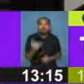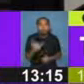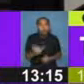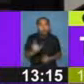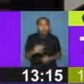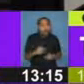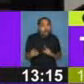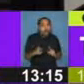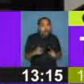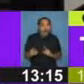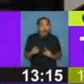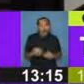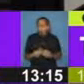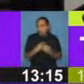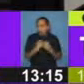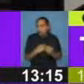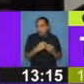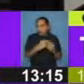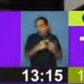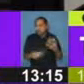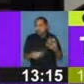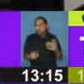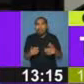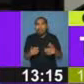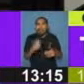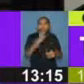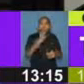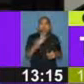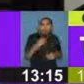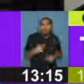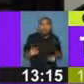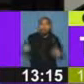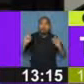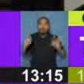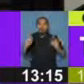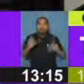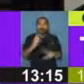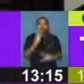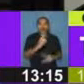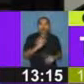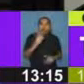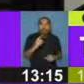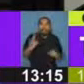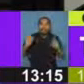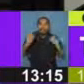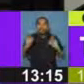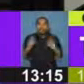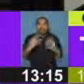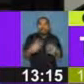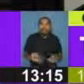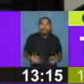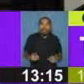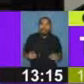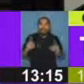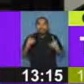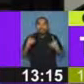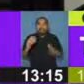carreras tiene profesorado de lengua y literatura matemáticas inglés educación